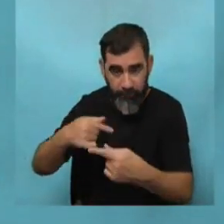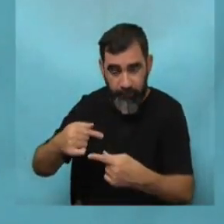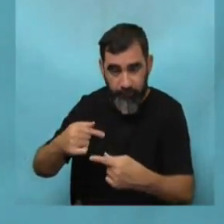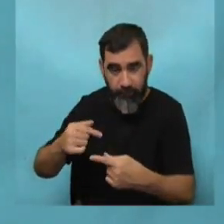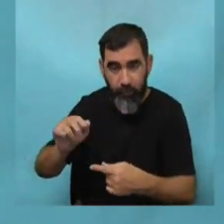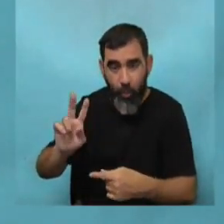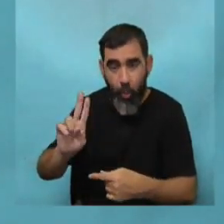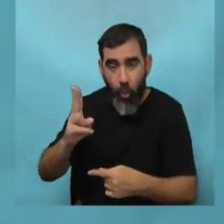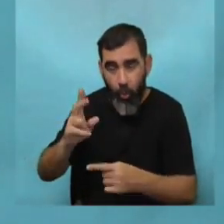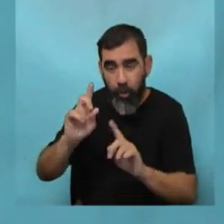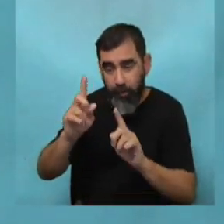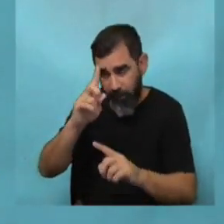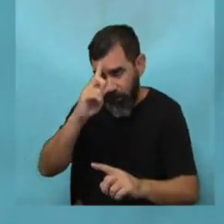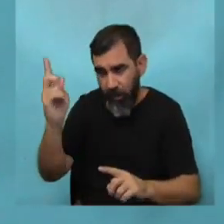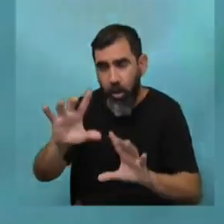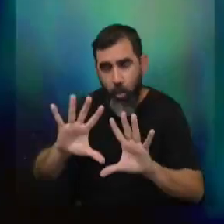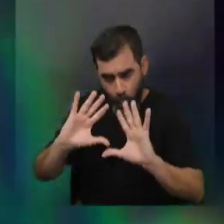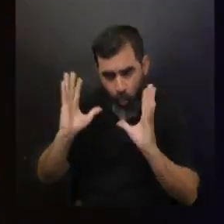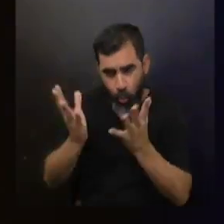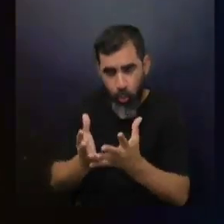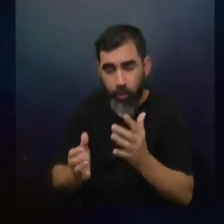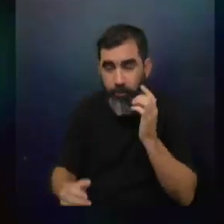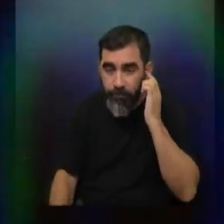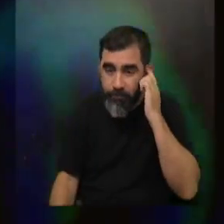es un poco internacional también.